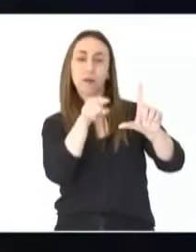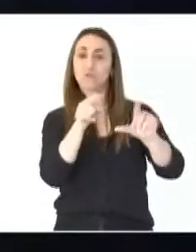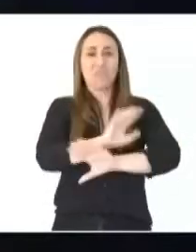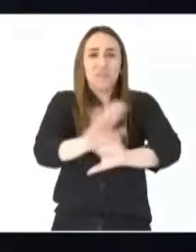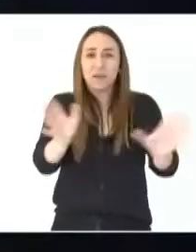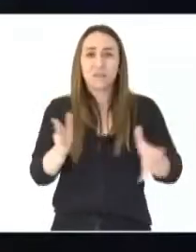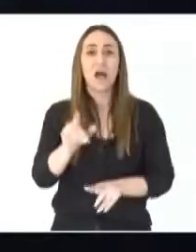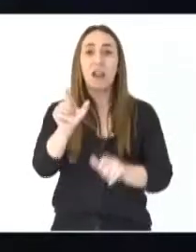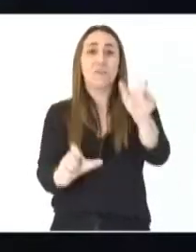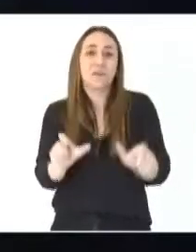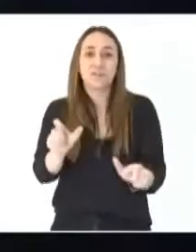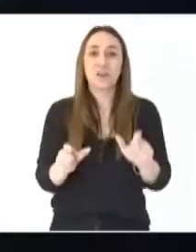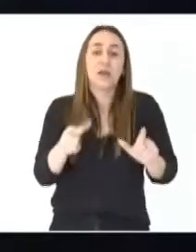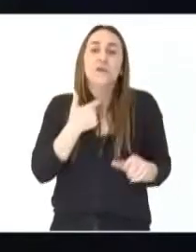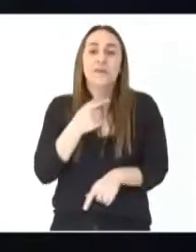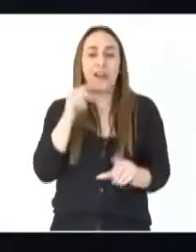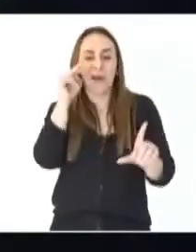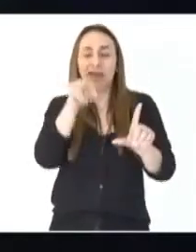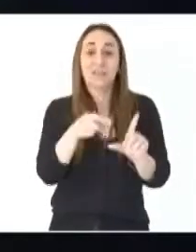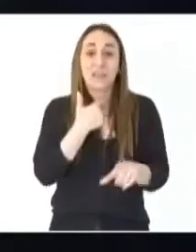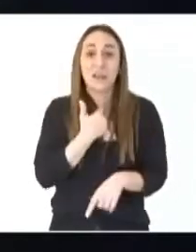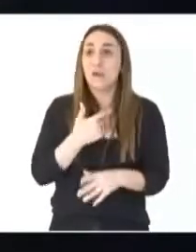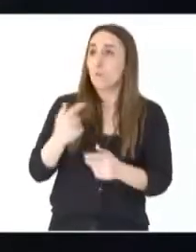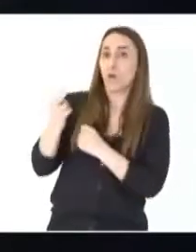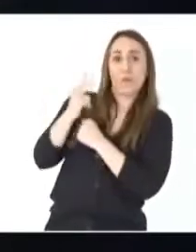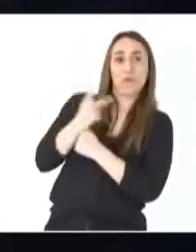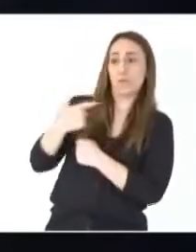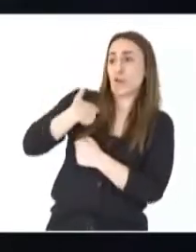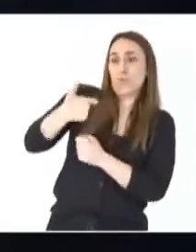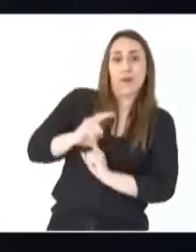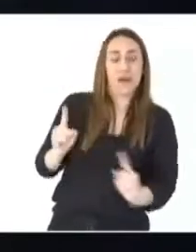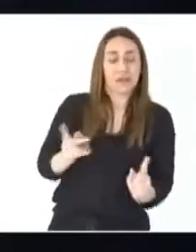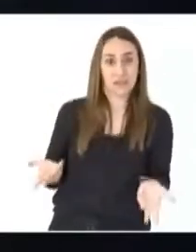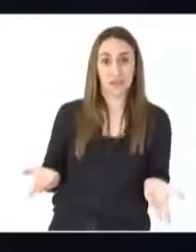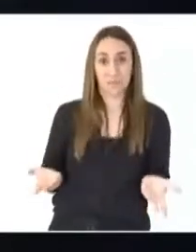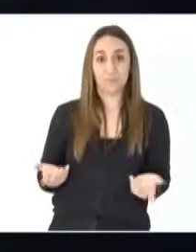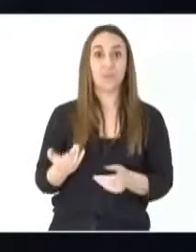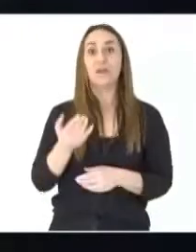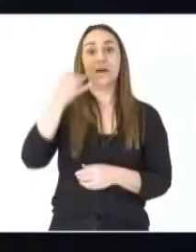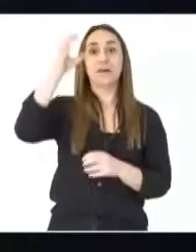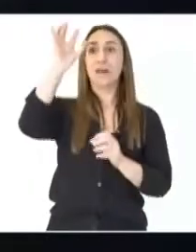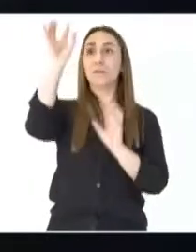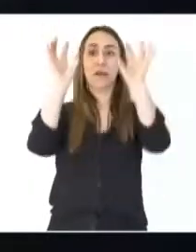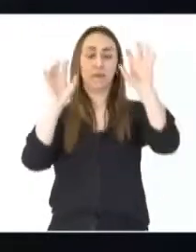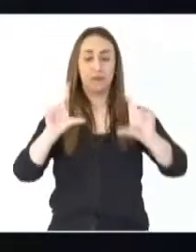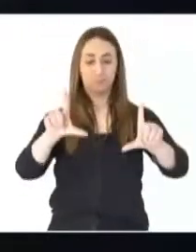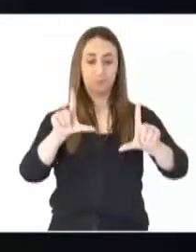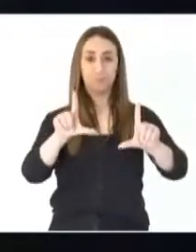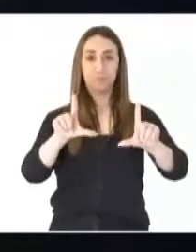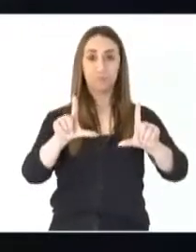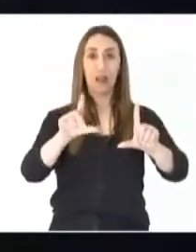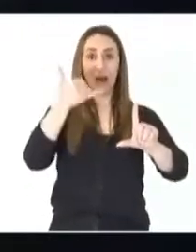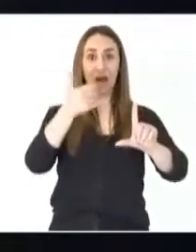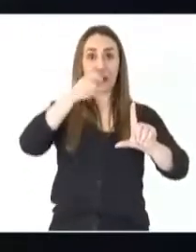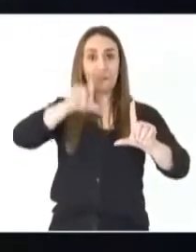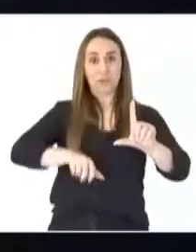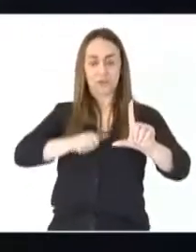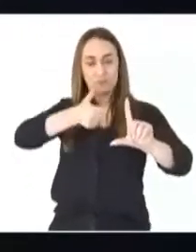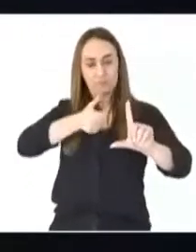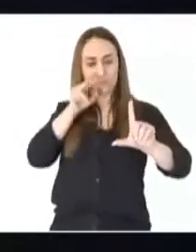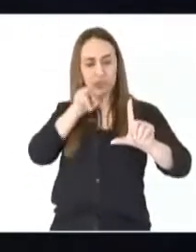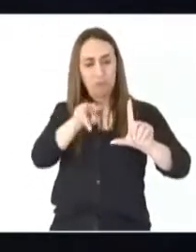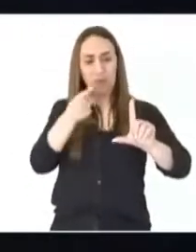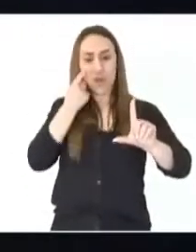gente quiere que no la roben, la gente quiere que no la maten. Atrás de cada cámara, atrás de cada sistema de biovigilancia, tiene que haber gente mirando para